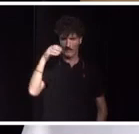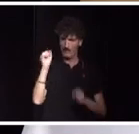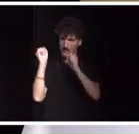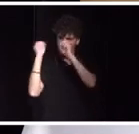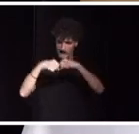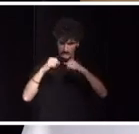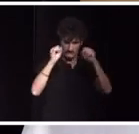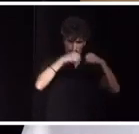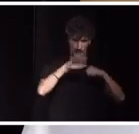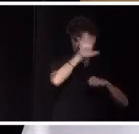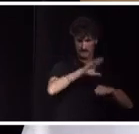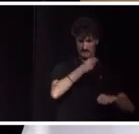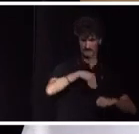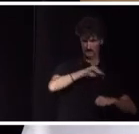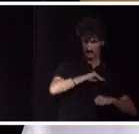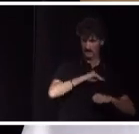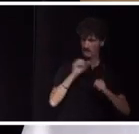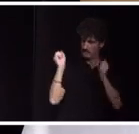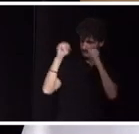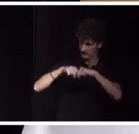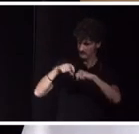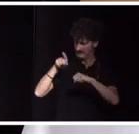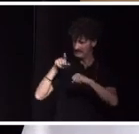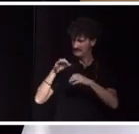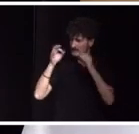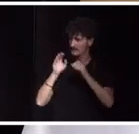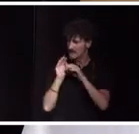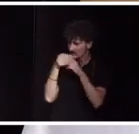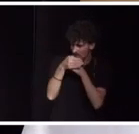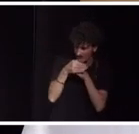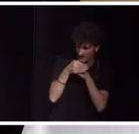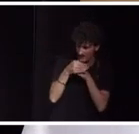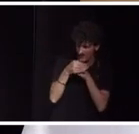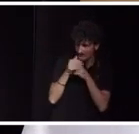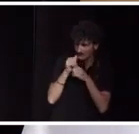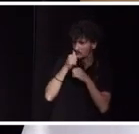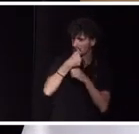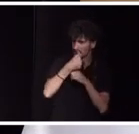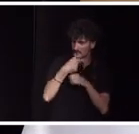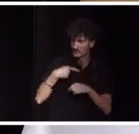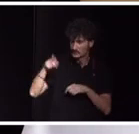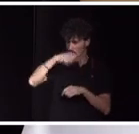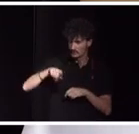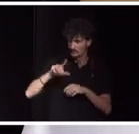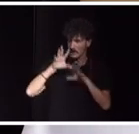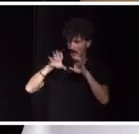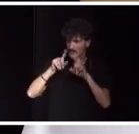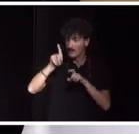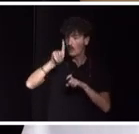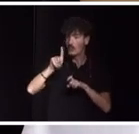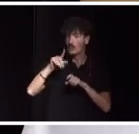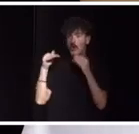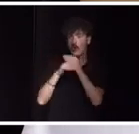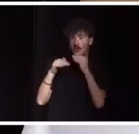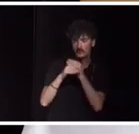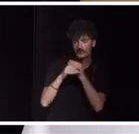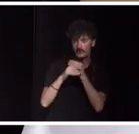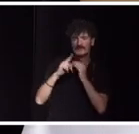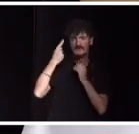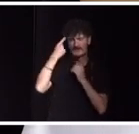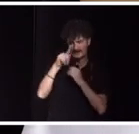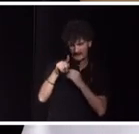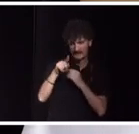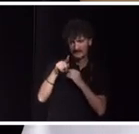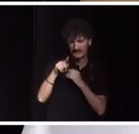con el Estado. Intentan siempre esconderlo, pero ahí lo tienen. Y tenemos que aprender del 1 de octubre y ser conscientes de